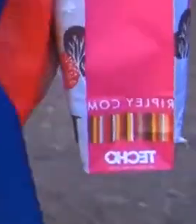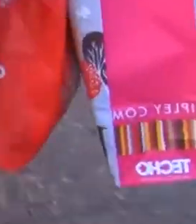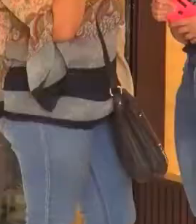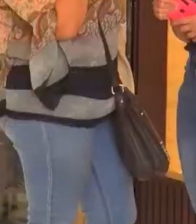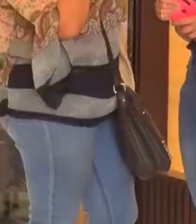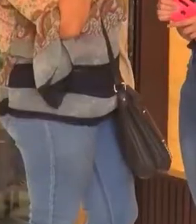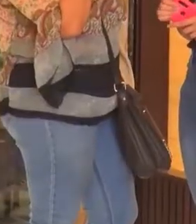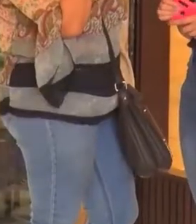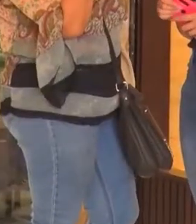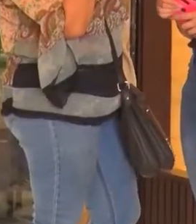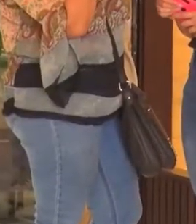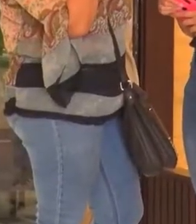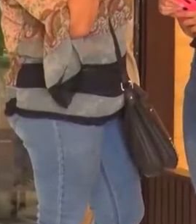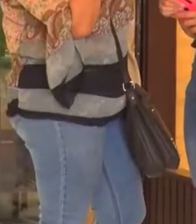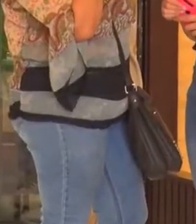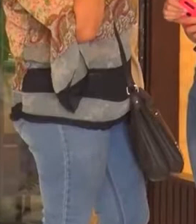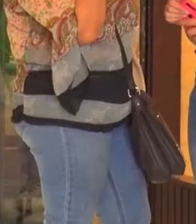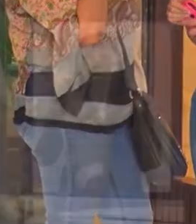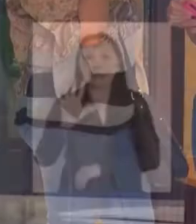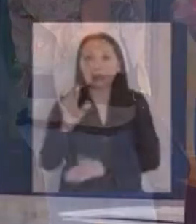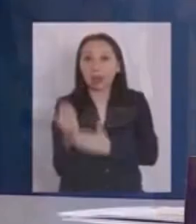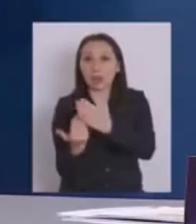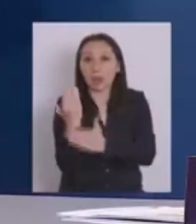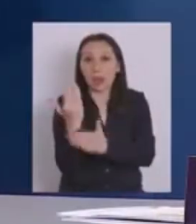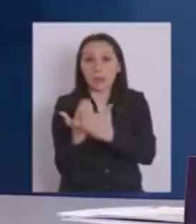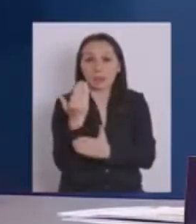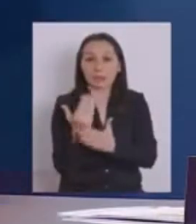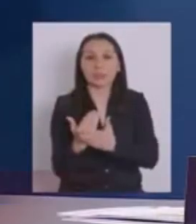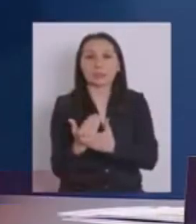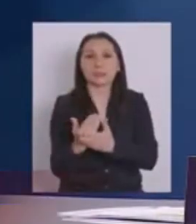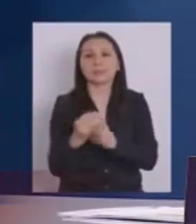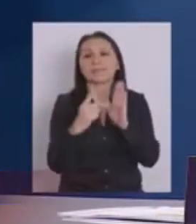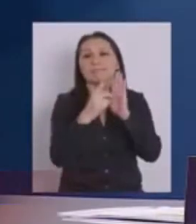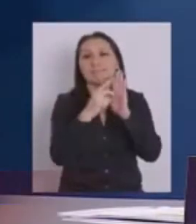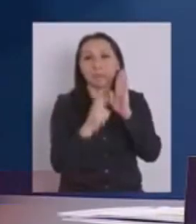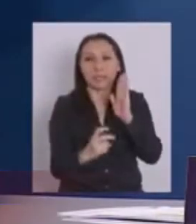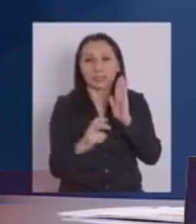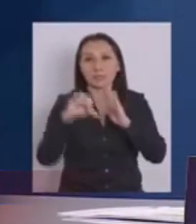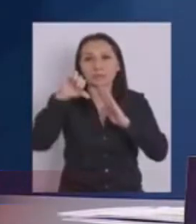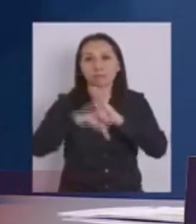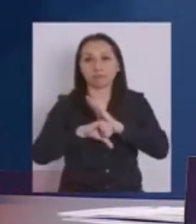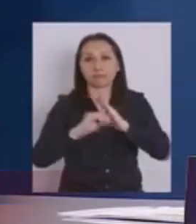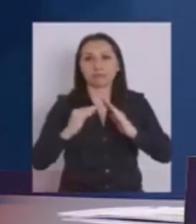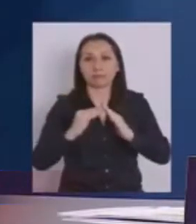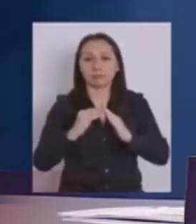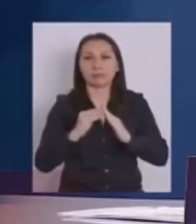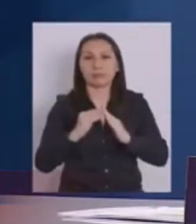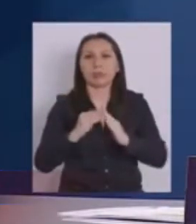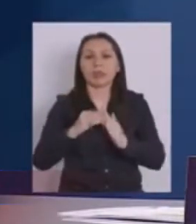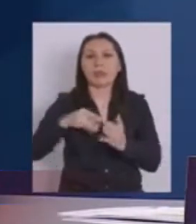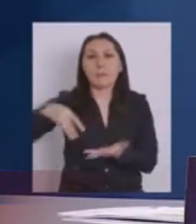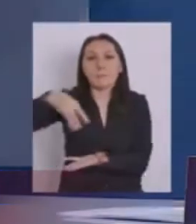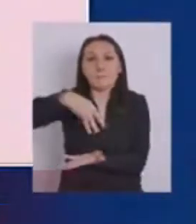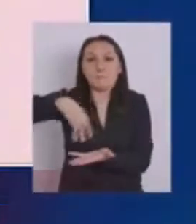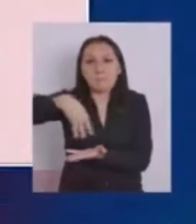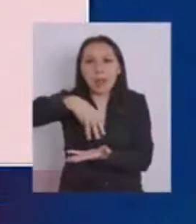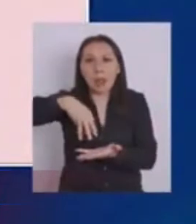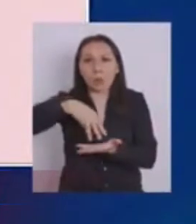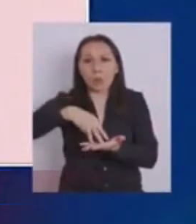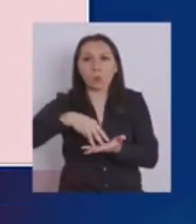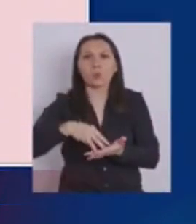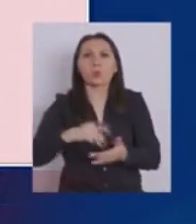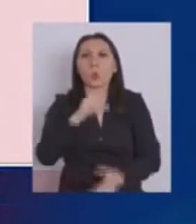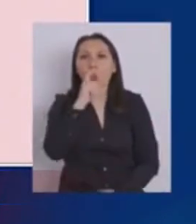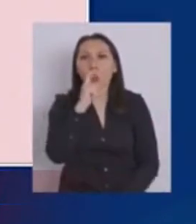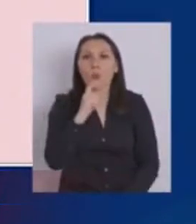30 de diciembre a las 5 de la mañana retroceden a cuarentena en la región del maule la comuna de